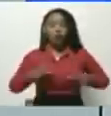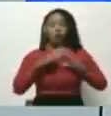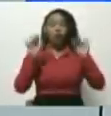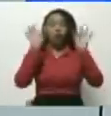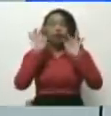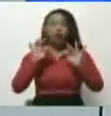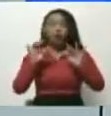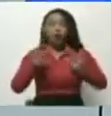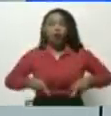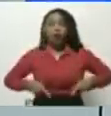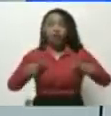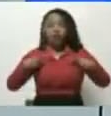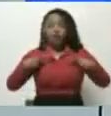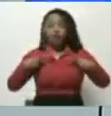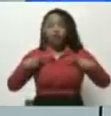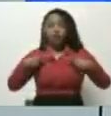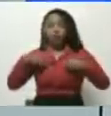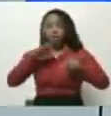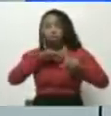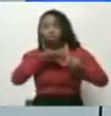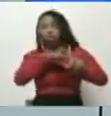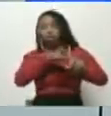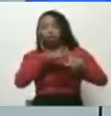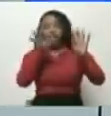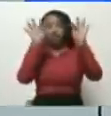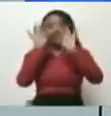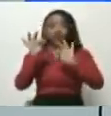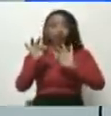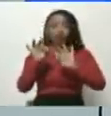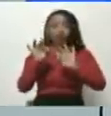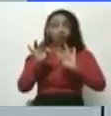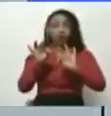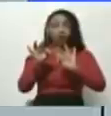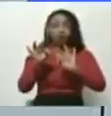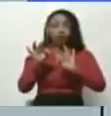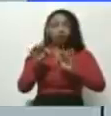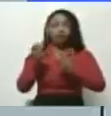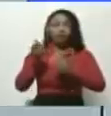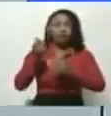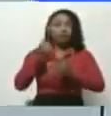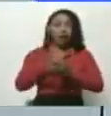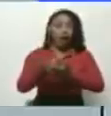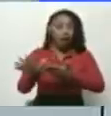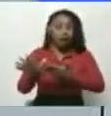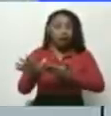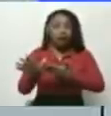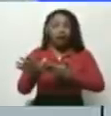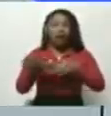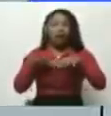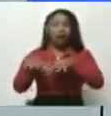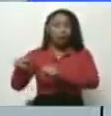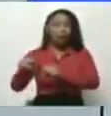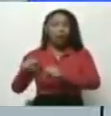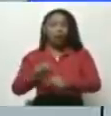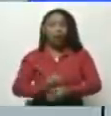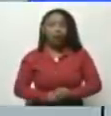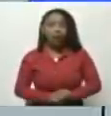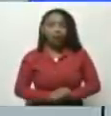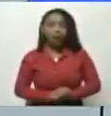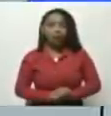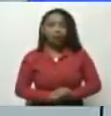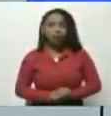de vida amenazada por el modelo consumista capitalista.